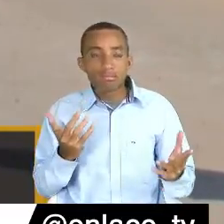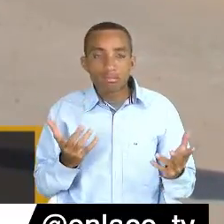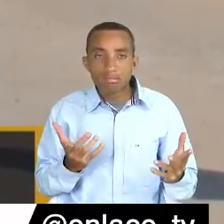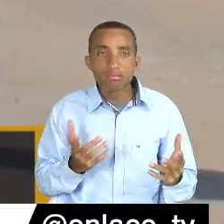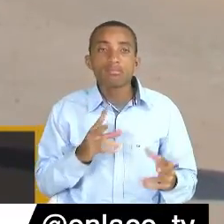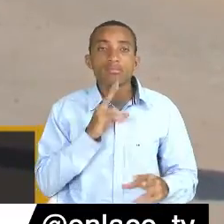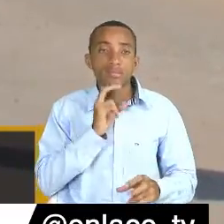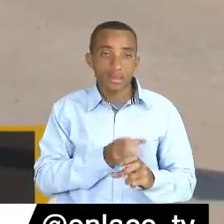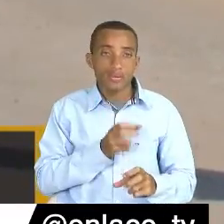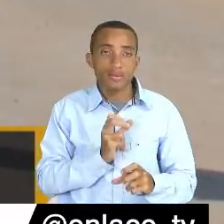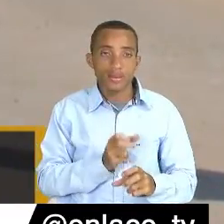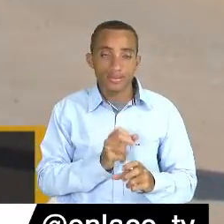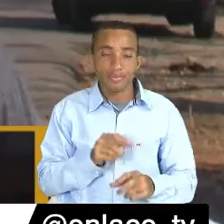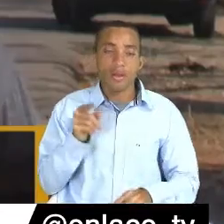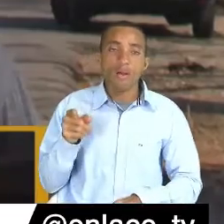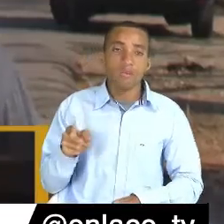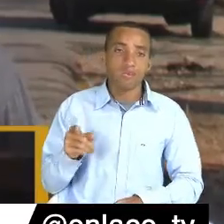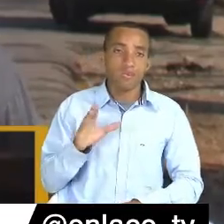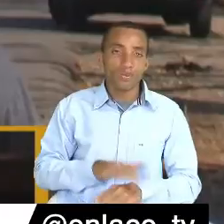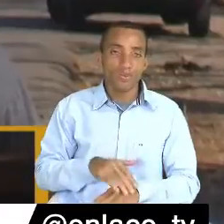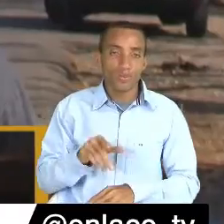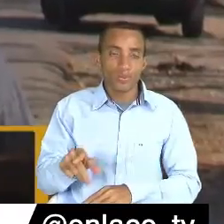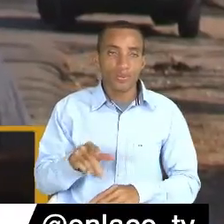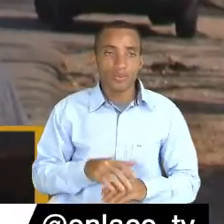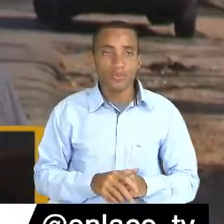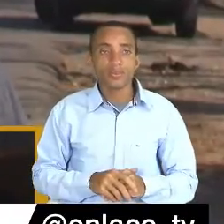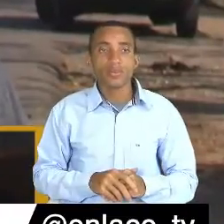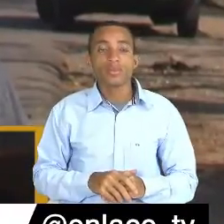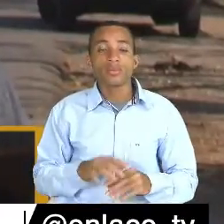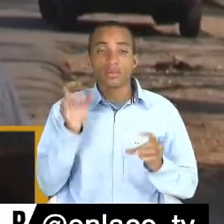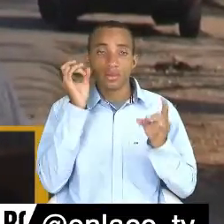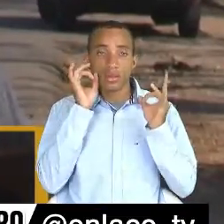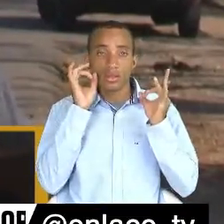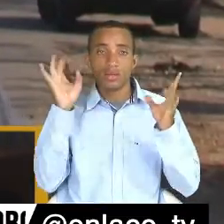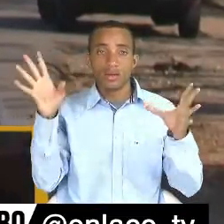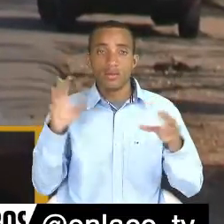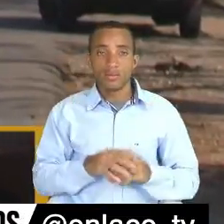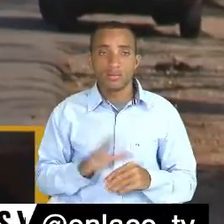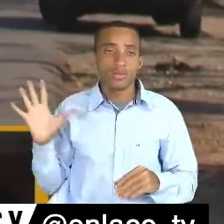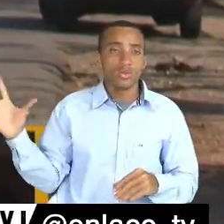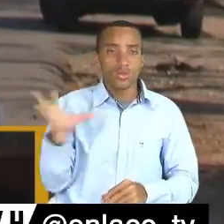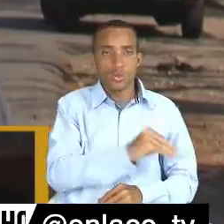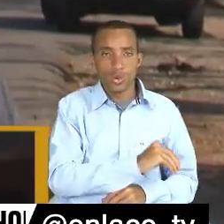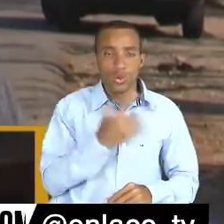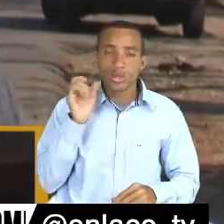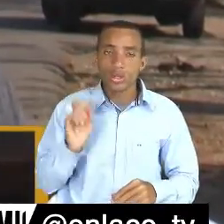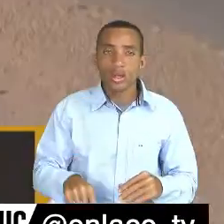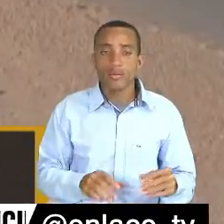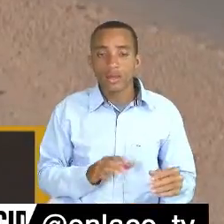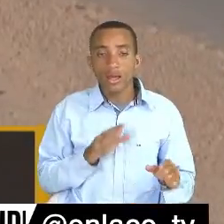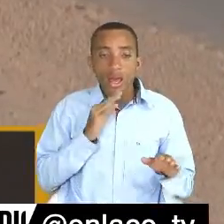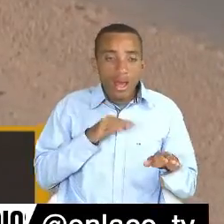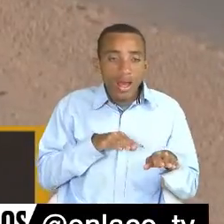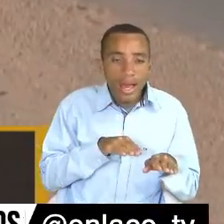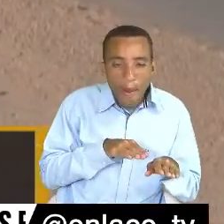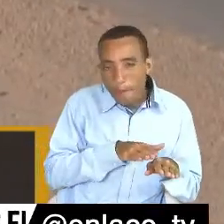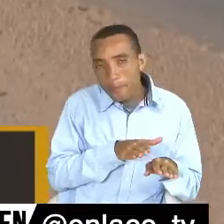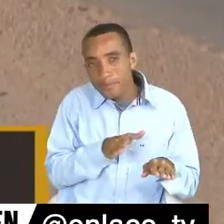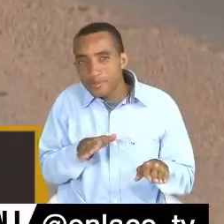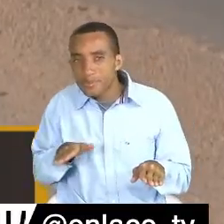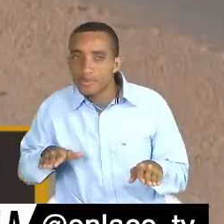esta falla en este puente. Es un riesgo grande, como le decía anteriormente, porque todo el mundo tiene que desviarse hacia el otro carril y he